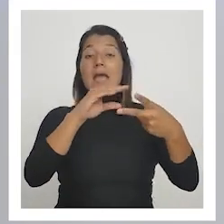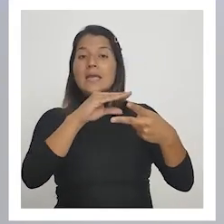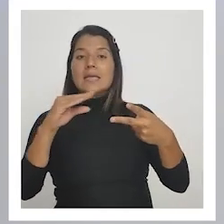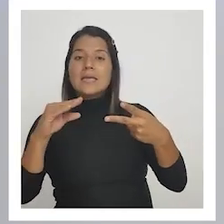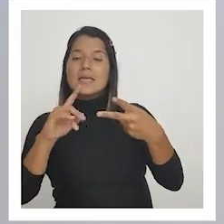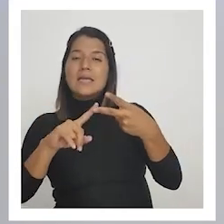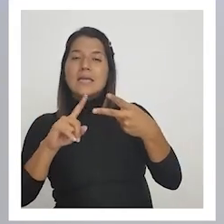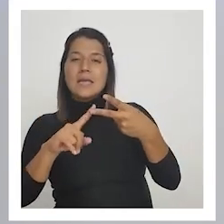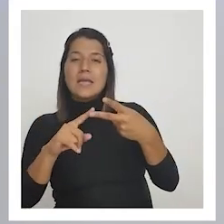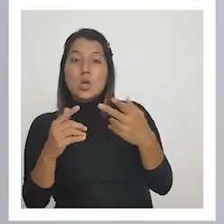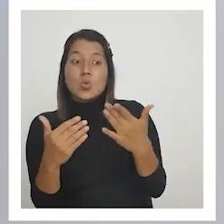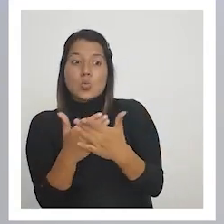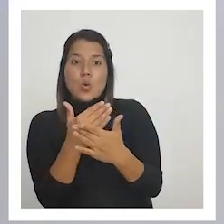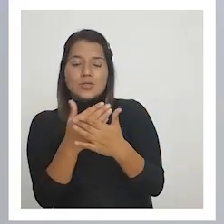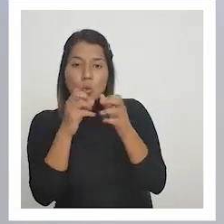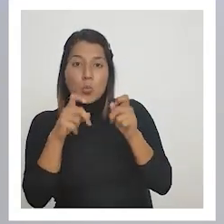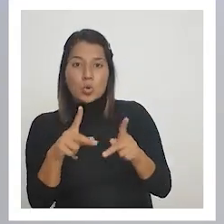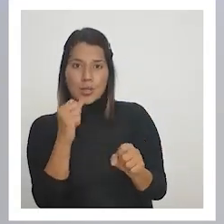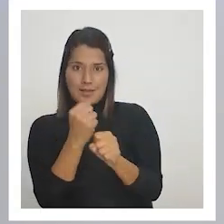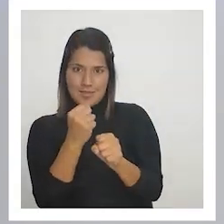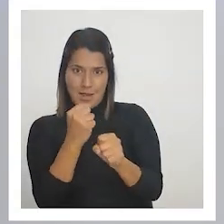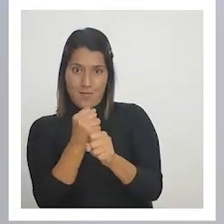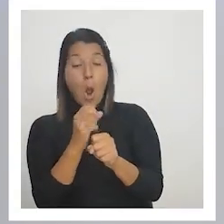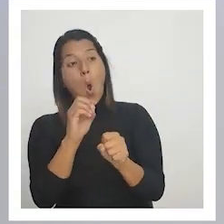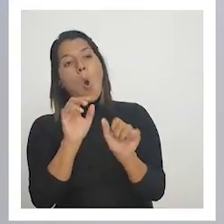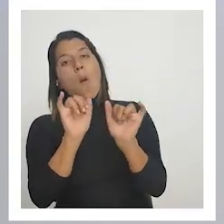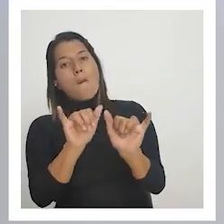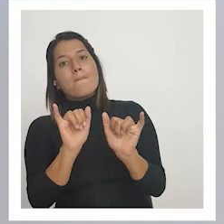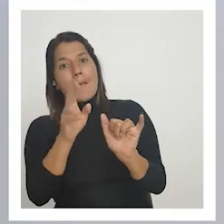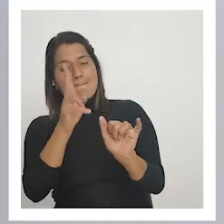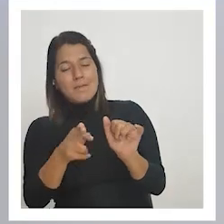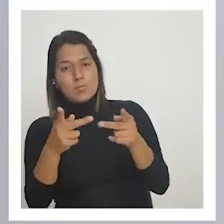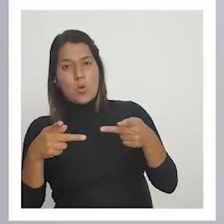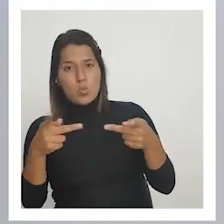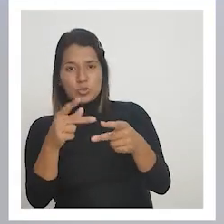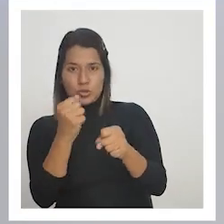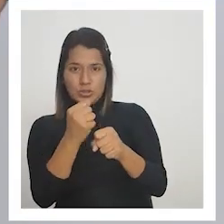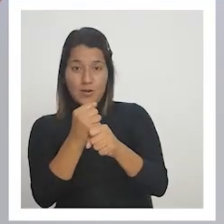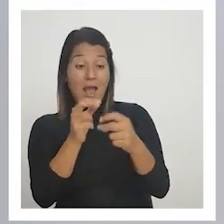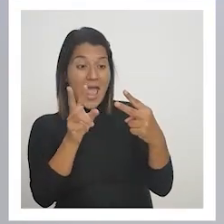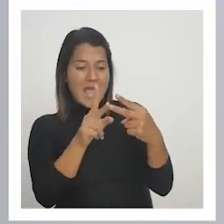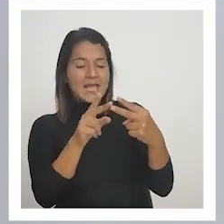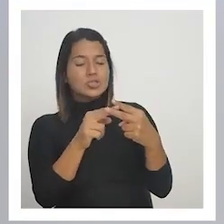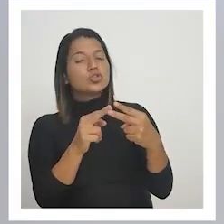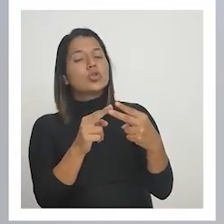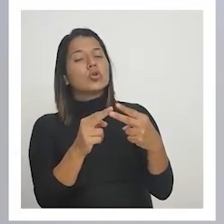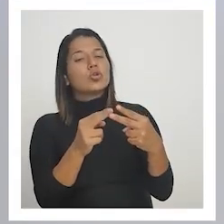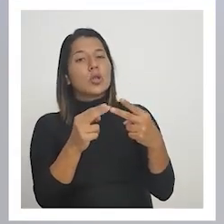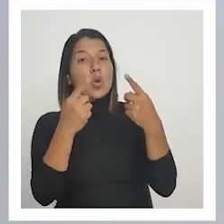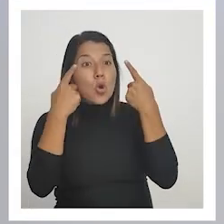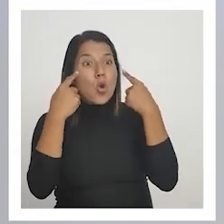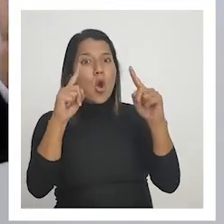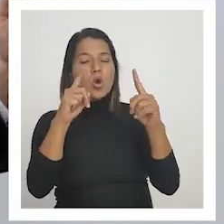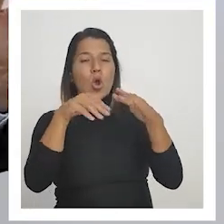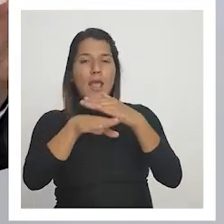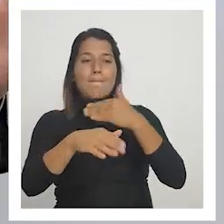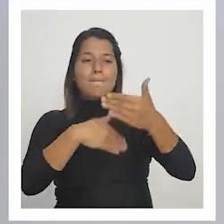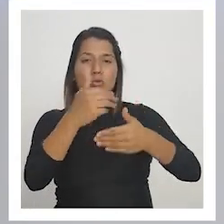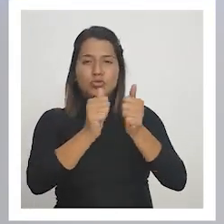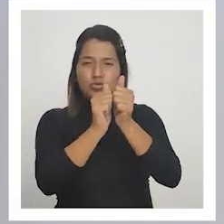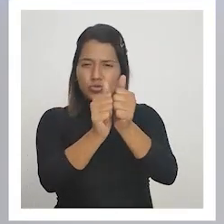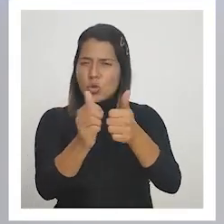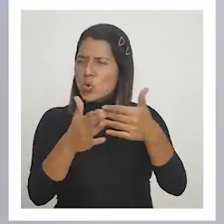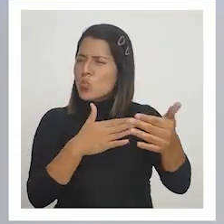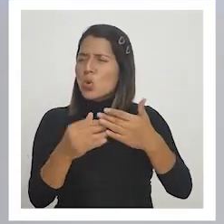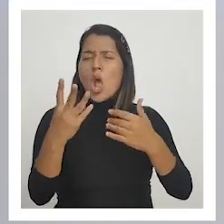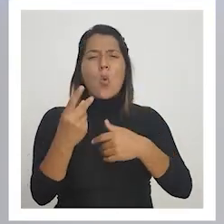son los 2 indicadores como factor de éxito de nuestro proceso de acompañamiento. No importa cuántas horas de asesoría, no importa cuántas